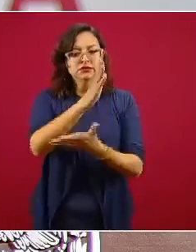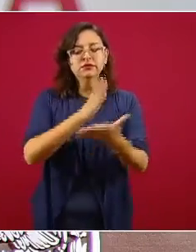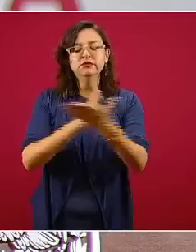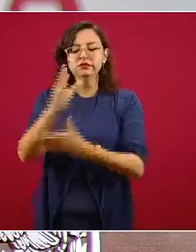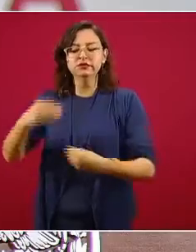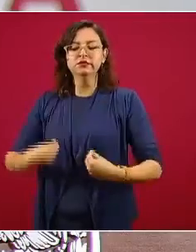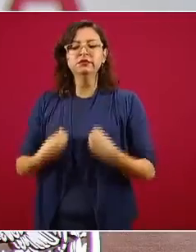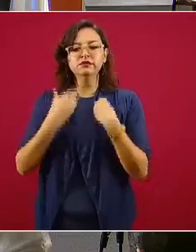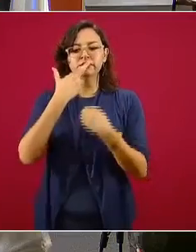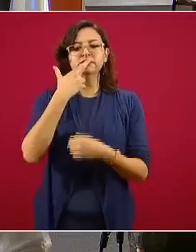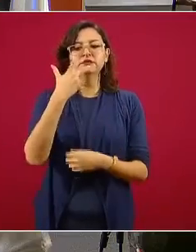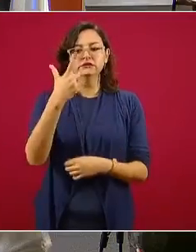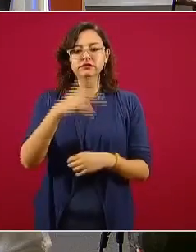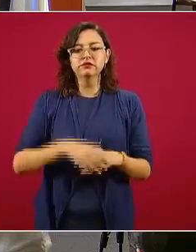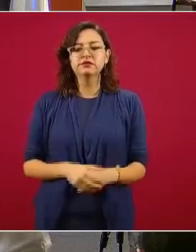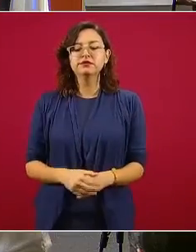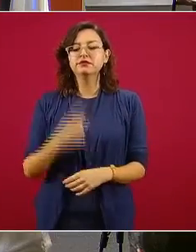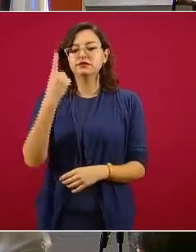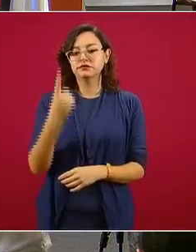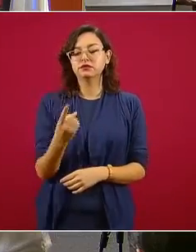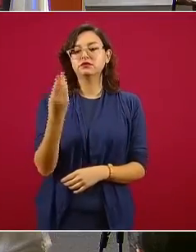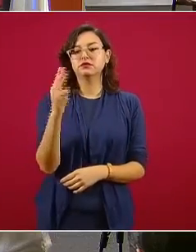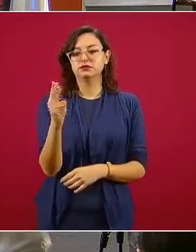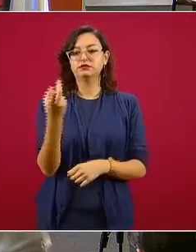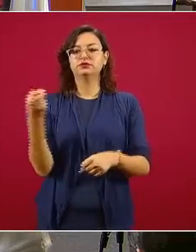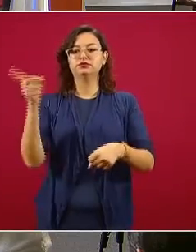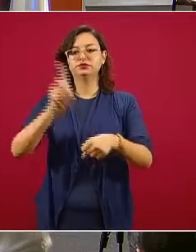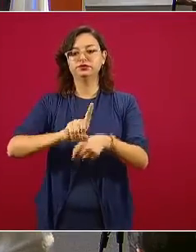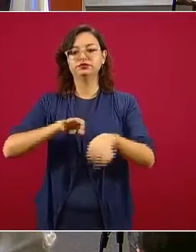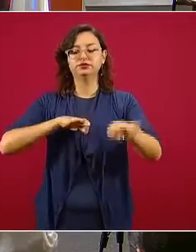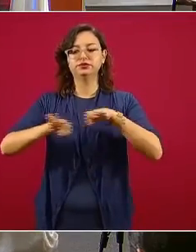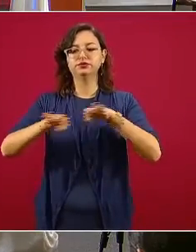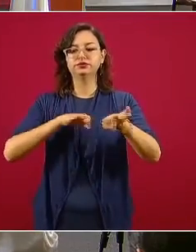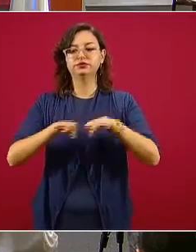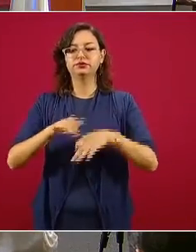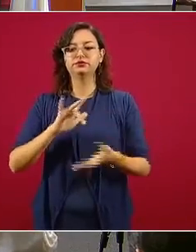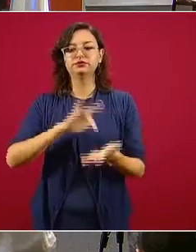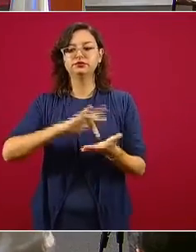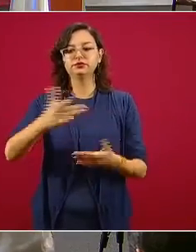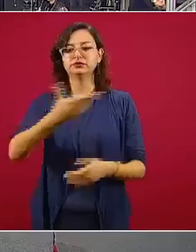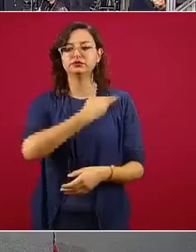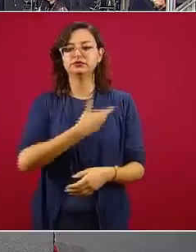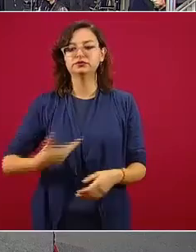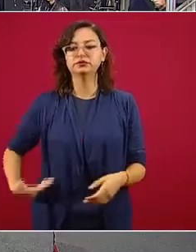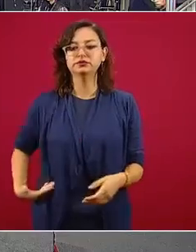una vida mejor. 1 de mayo, Día del Trabajo. Gracias, presidente.